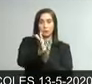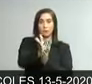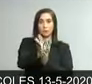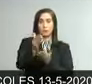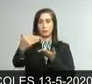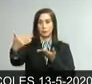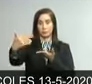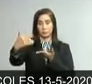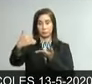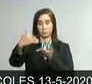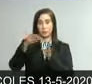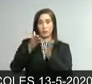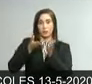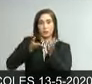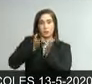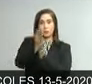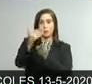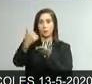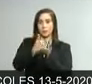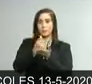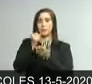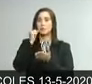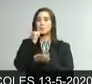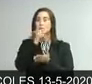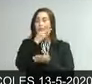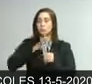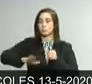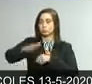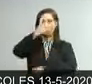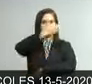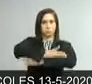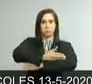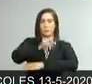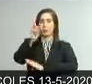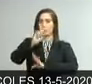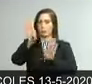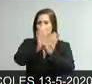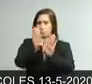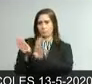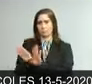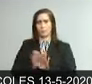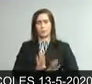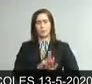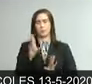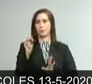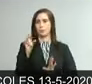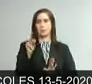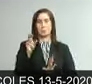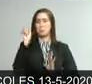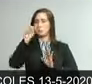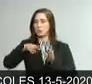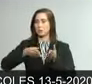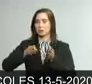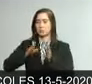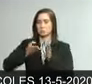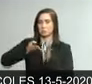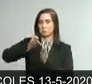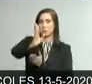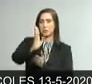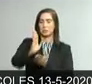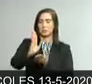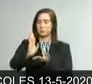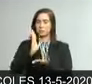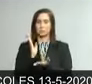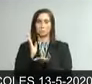provincia Santo Domingo, ni del Distrito Nacional, ni ninguna de las provincias que en estos momentos